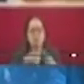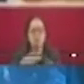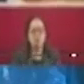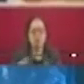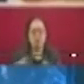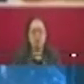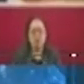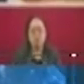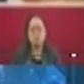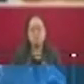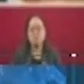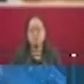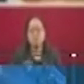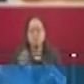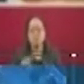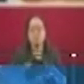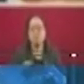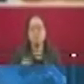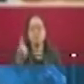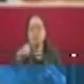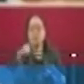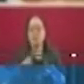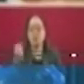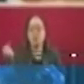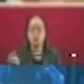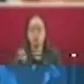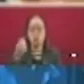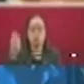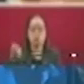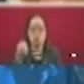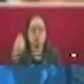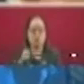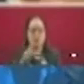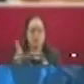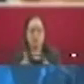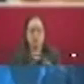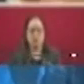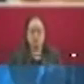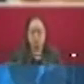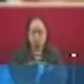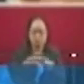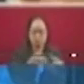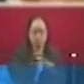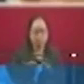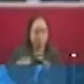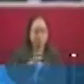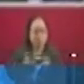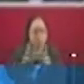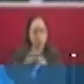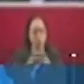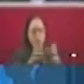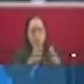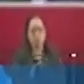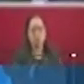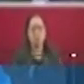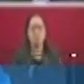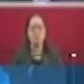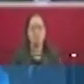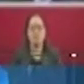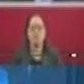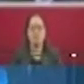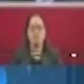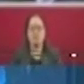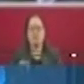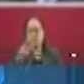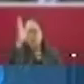produce más del 85% del vino que se produce en Baja California, ya nuestro Valle de Guadalupe, sí, bueno, pues ya sale en